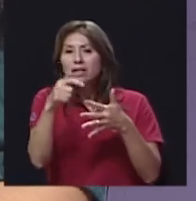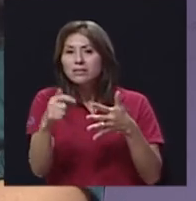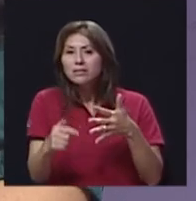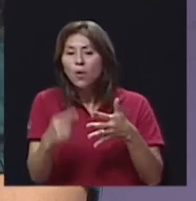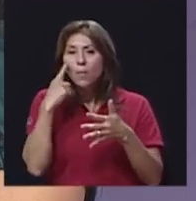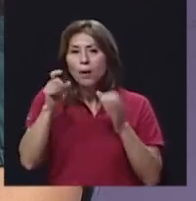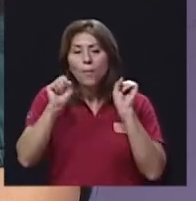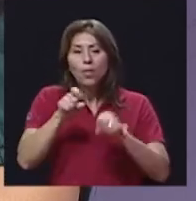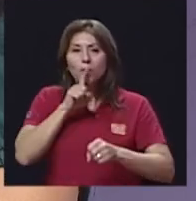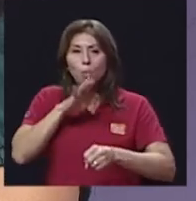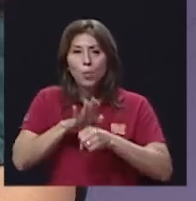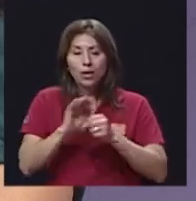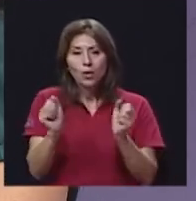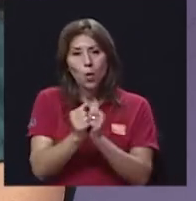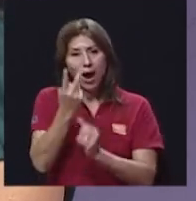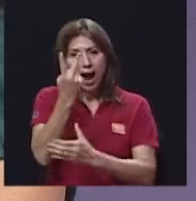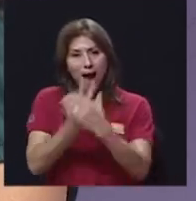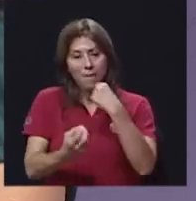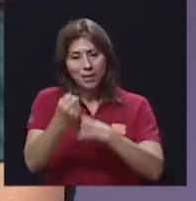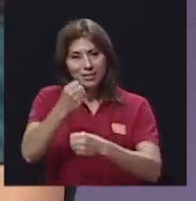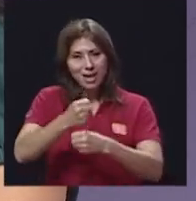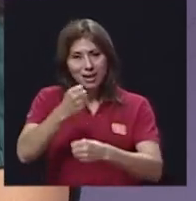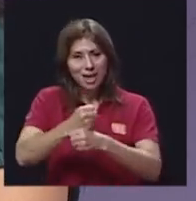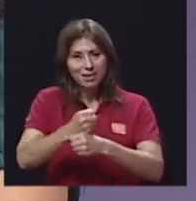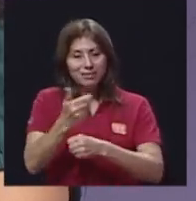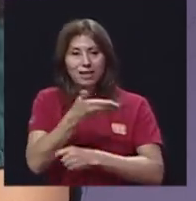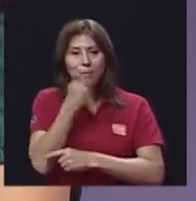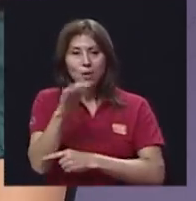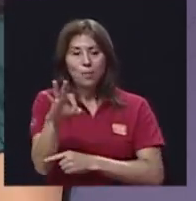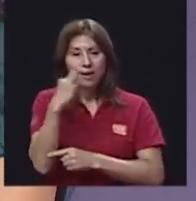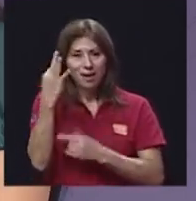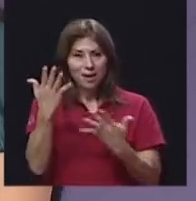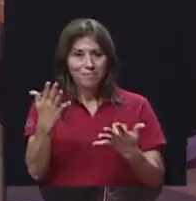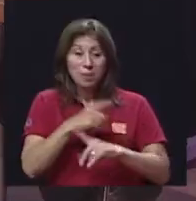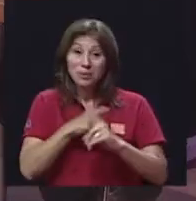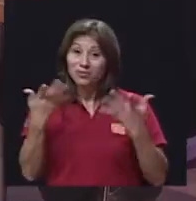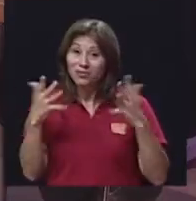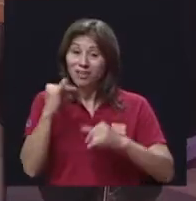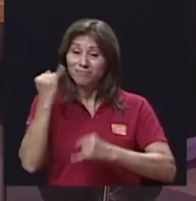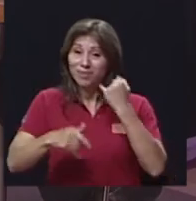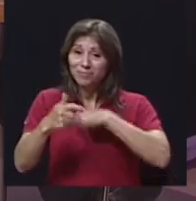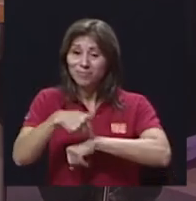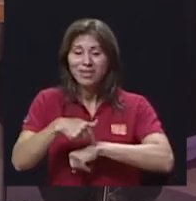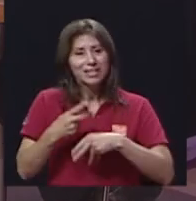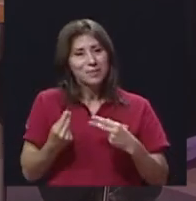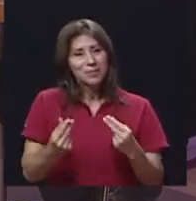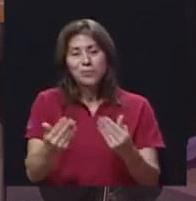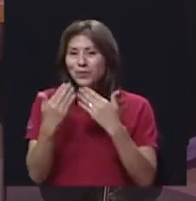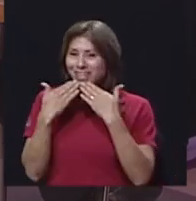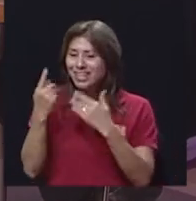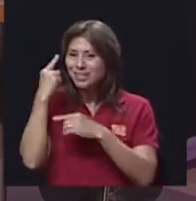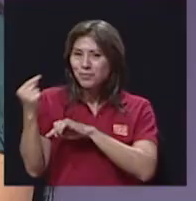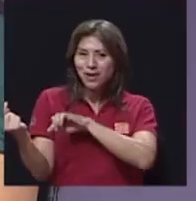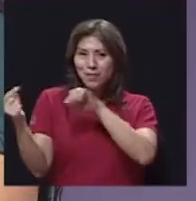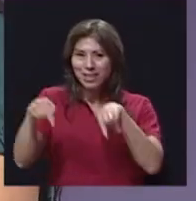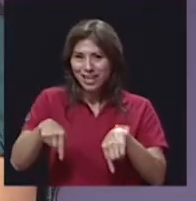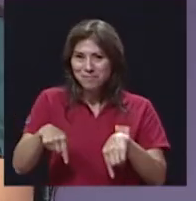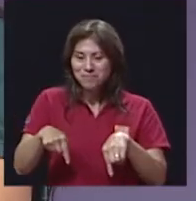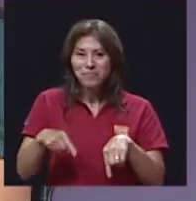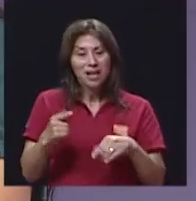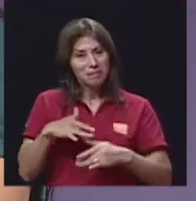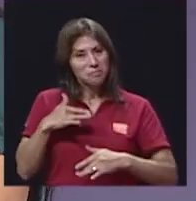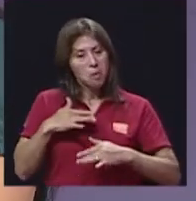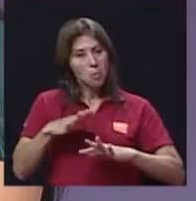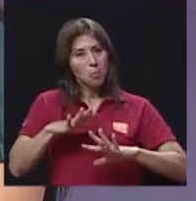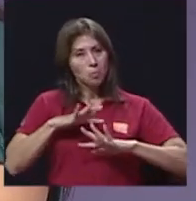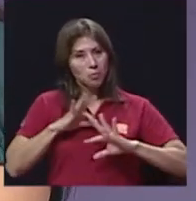cumplir con ambas tareas de la mejor manera posible pero ya se nos fue tiempo demasiado rápido muchas gracias por acompañarme la pasamos